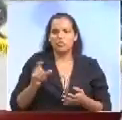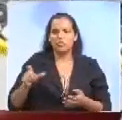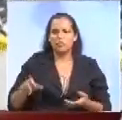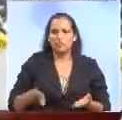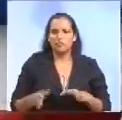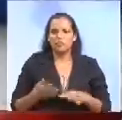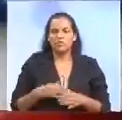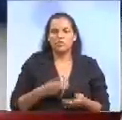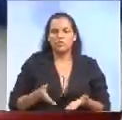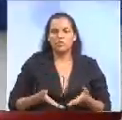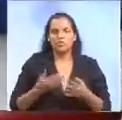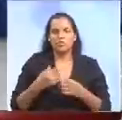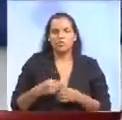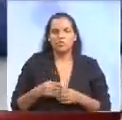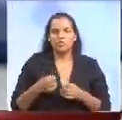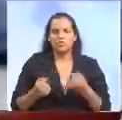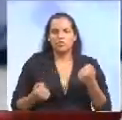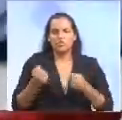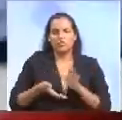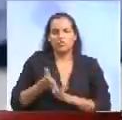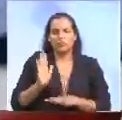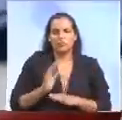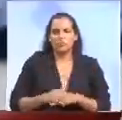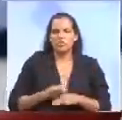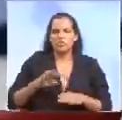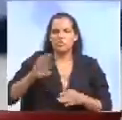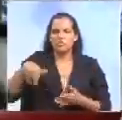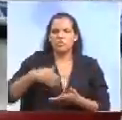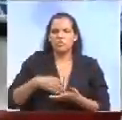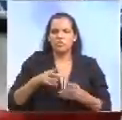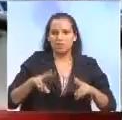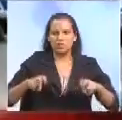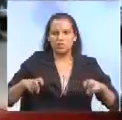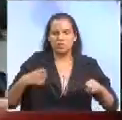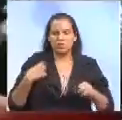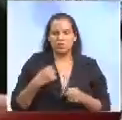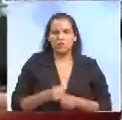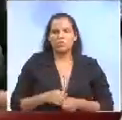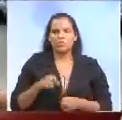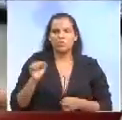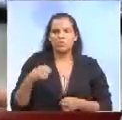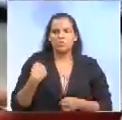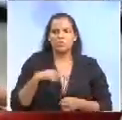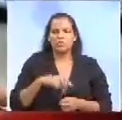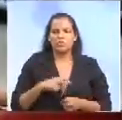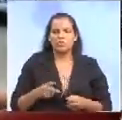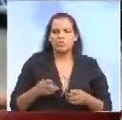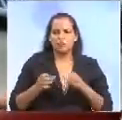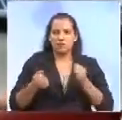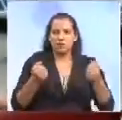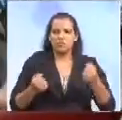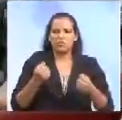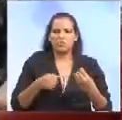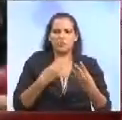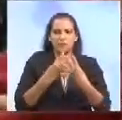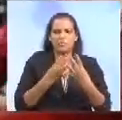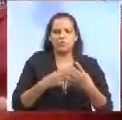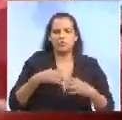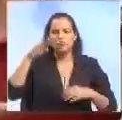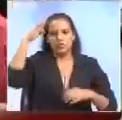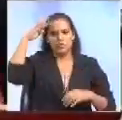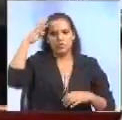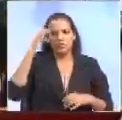vida fue trasladado hasta el Centro de Ciencias Forenses. De igual forma, los vehículos a los patios de retención vehicular